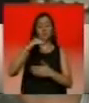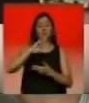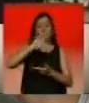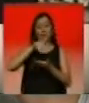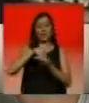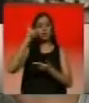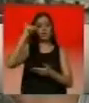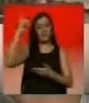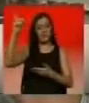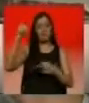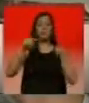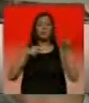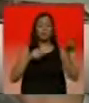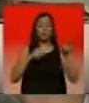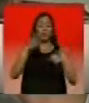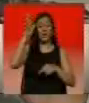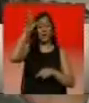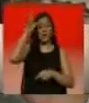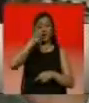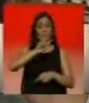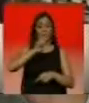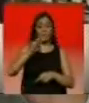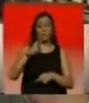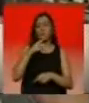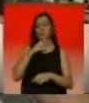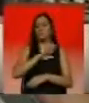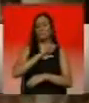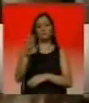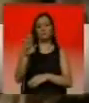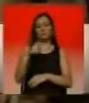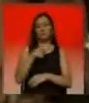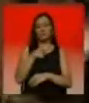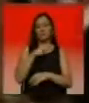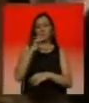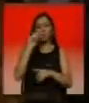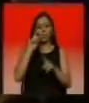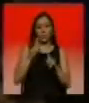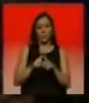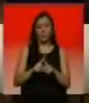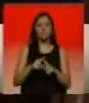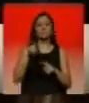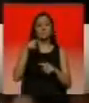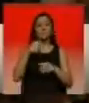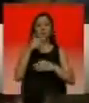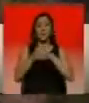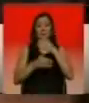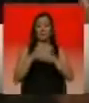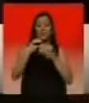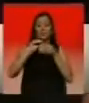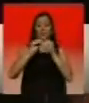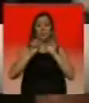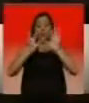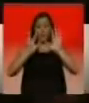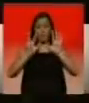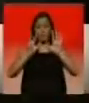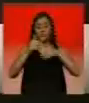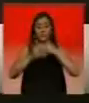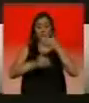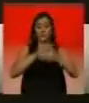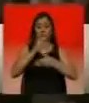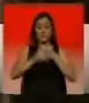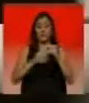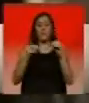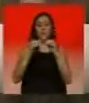somos, en el aspecto económico, más bien liberales. Avanza bloque que junto al partido de Viteri y el movimiento